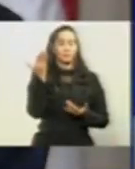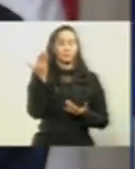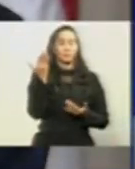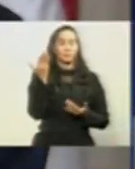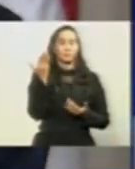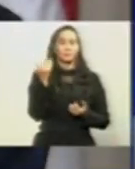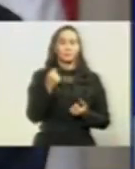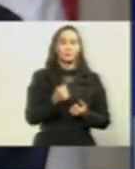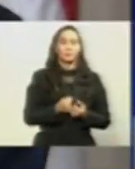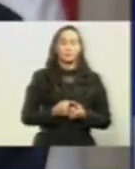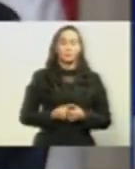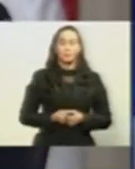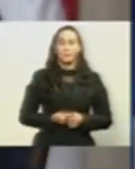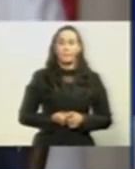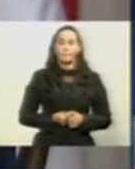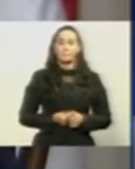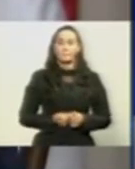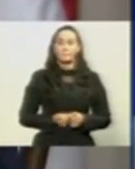13